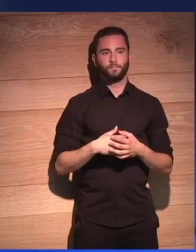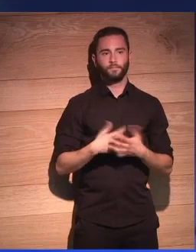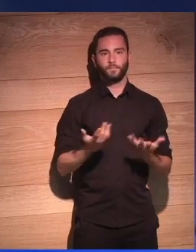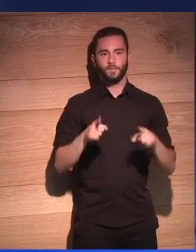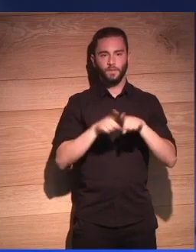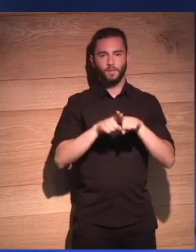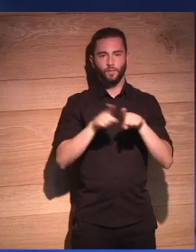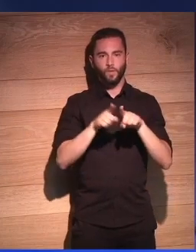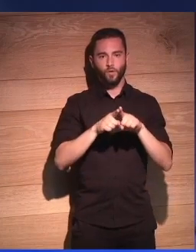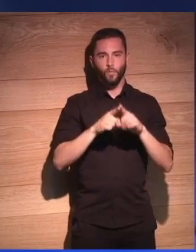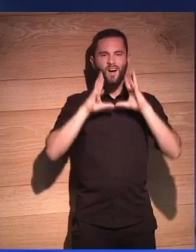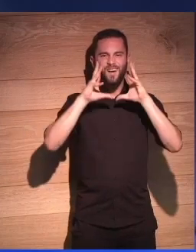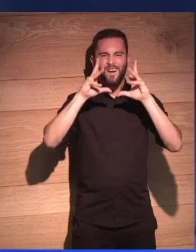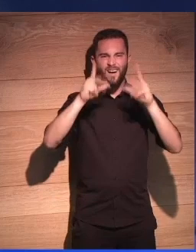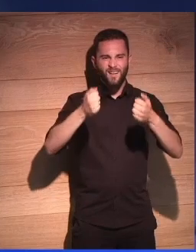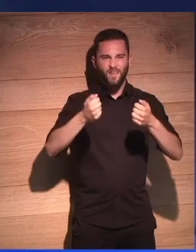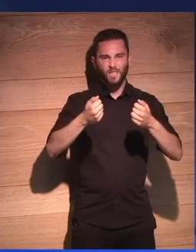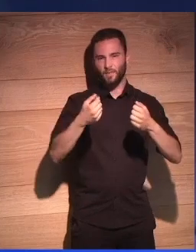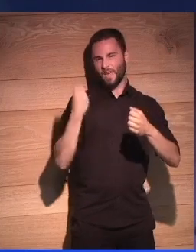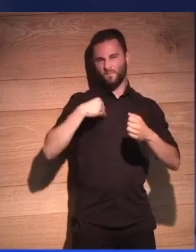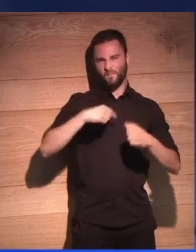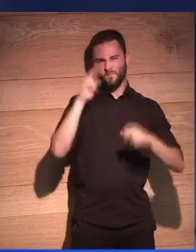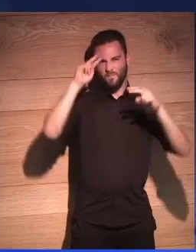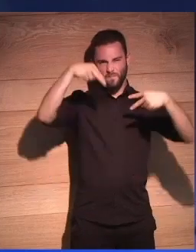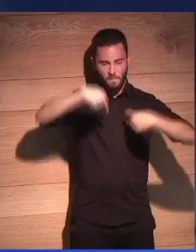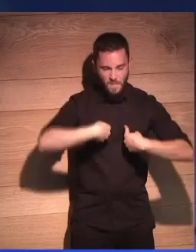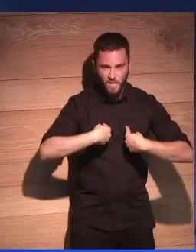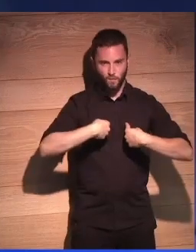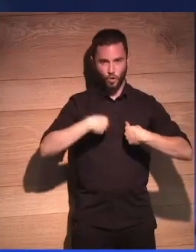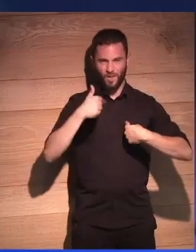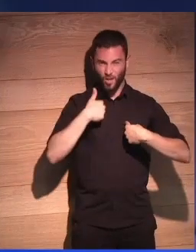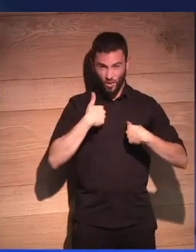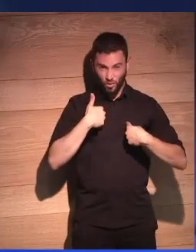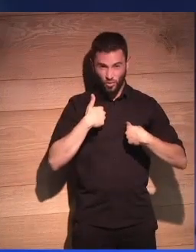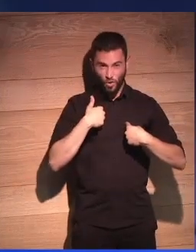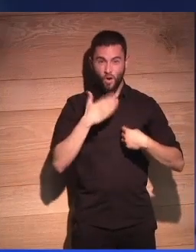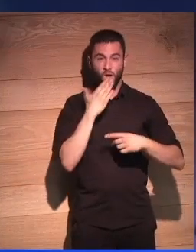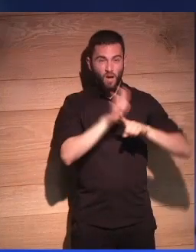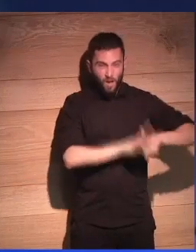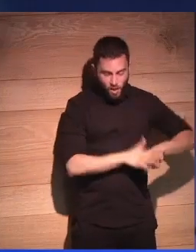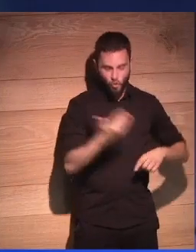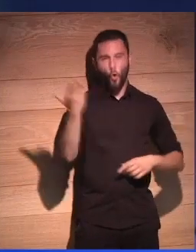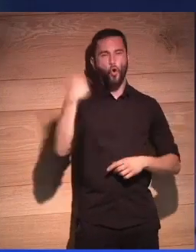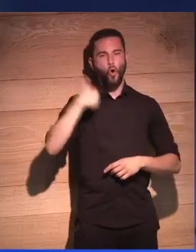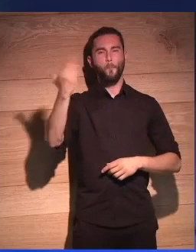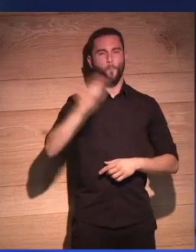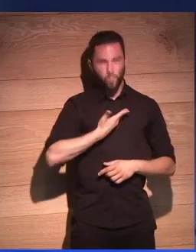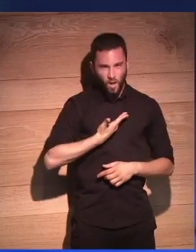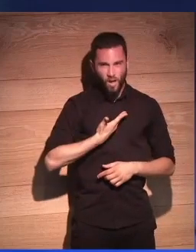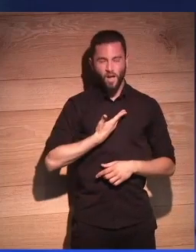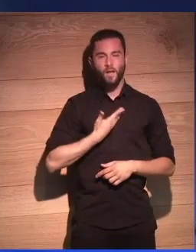una microagresión hacia uno mismo. Y yo me estaba haciendo daño con mi propio edadismo. Y quería como entender el